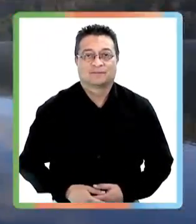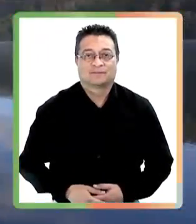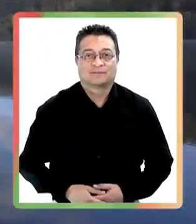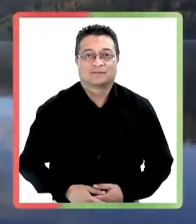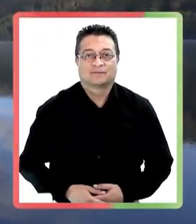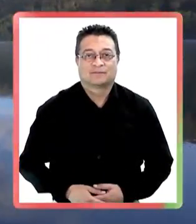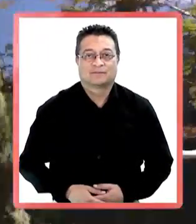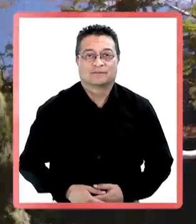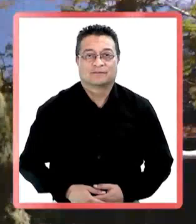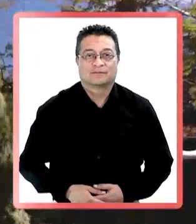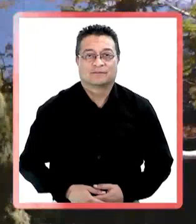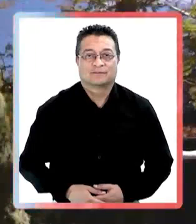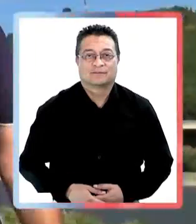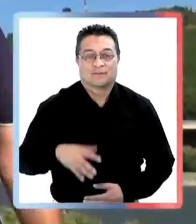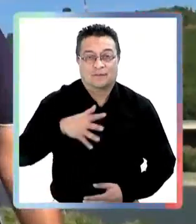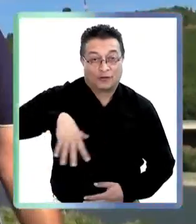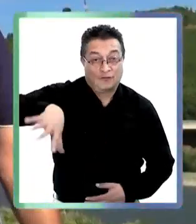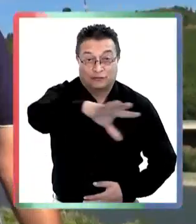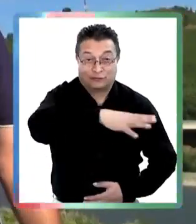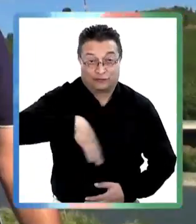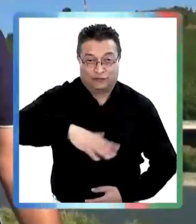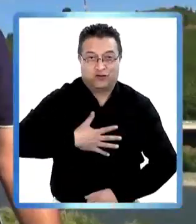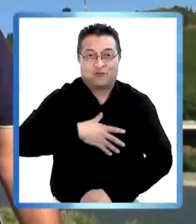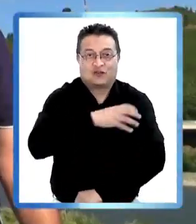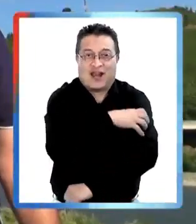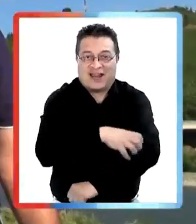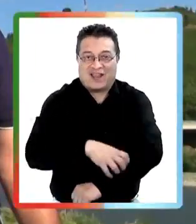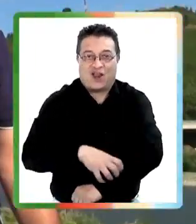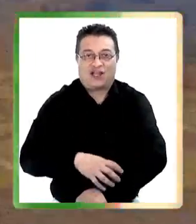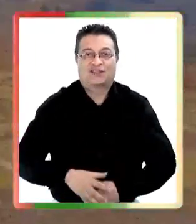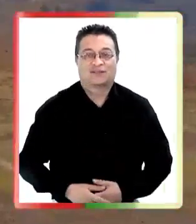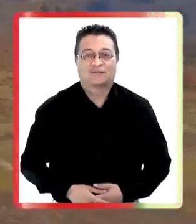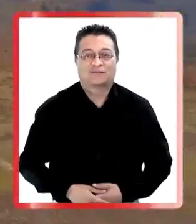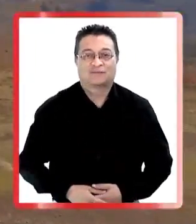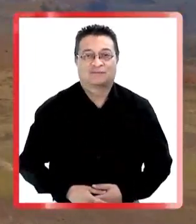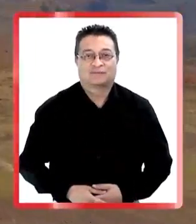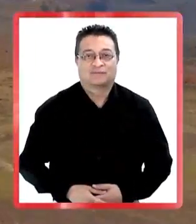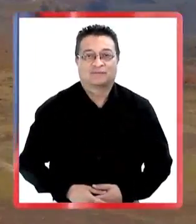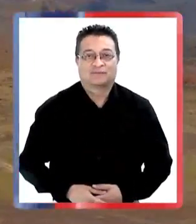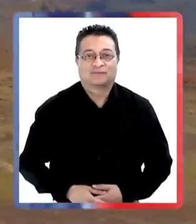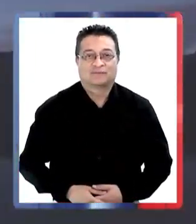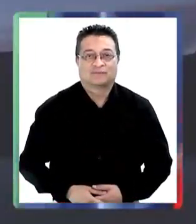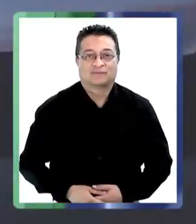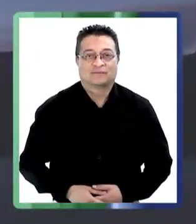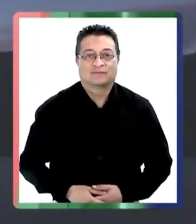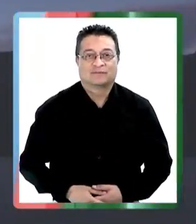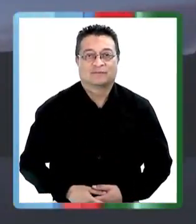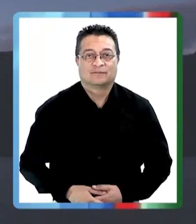Somos las regiones.